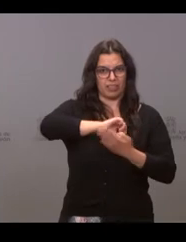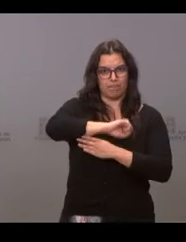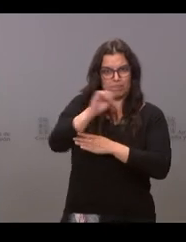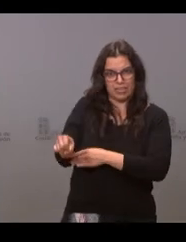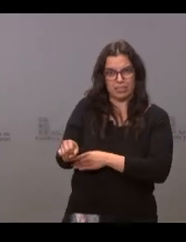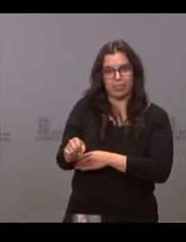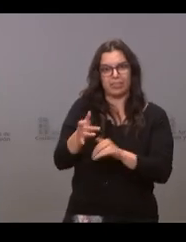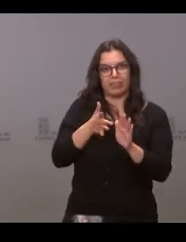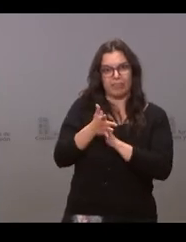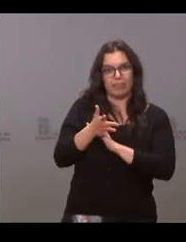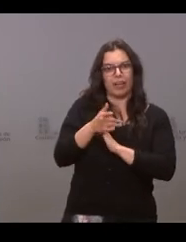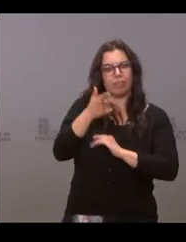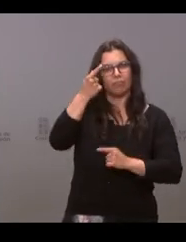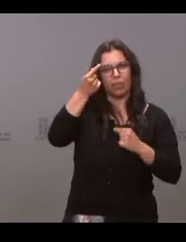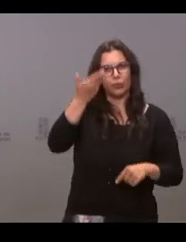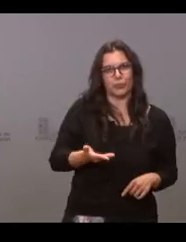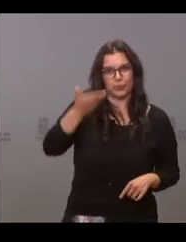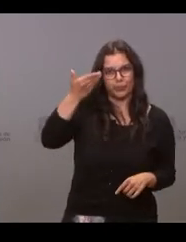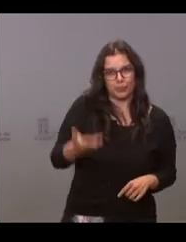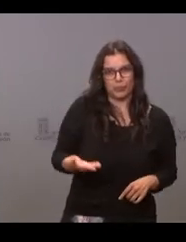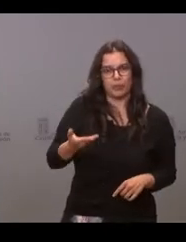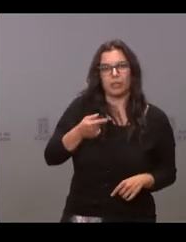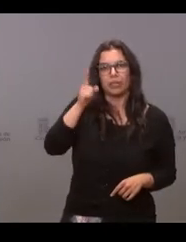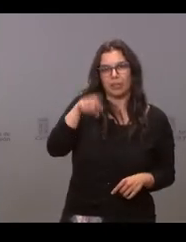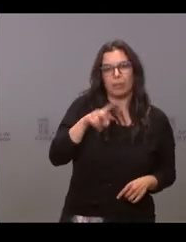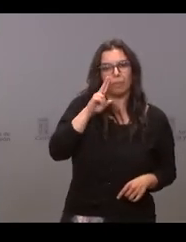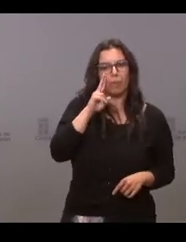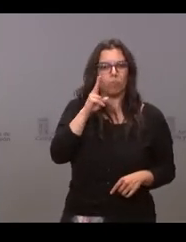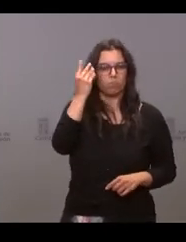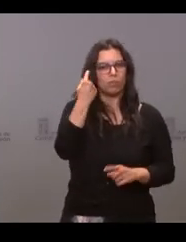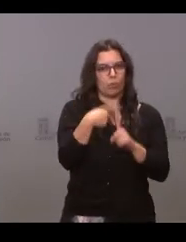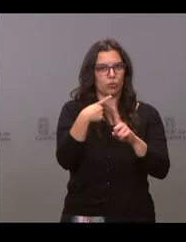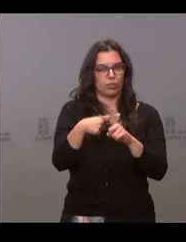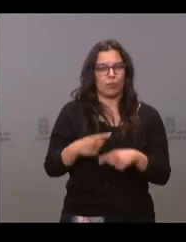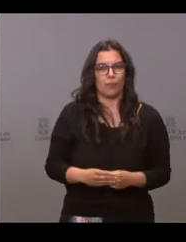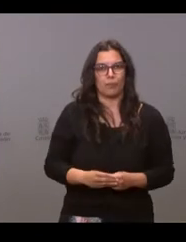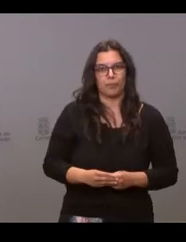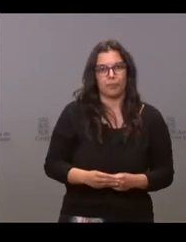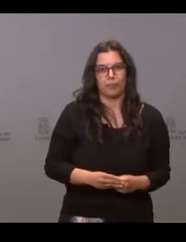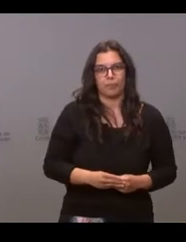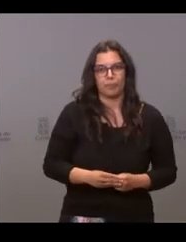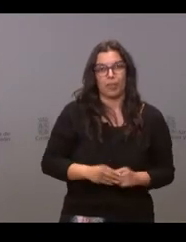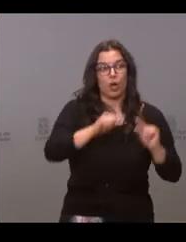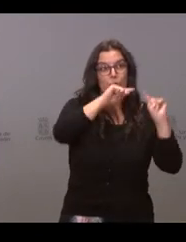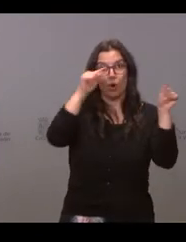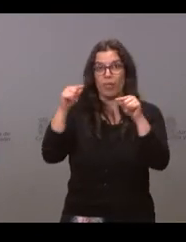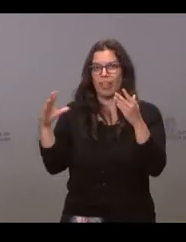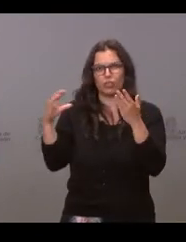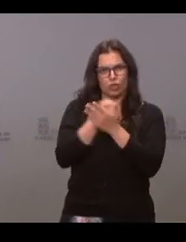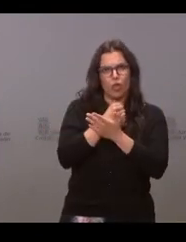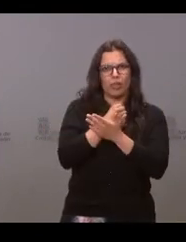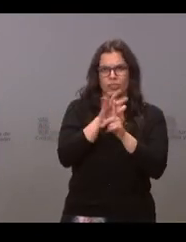especialmente relevante y también que lo valoramos de manera positiva descenso en todas las provincias